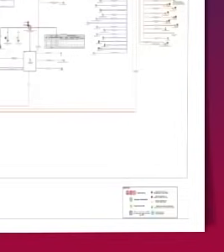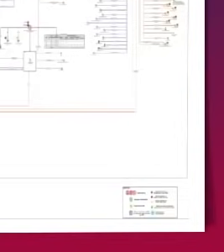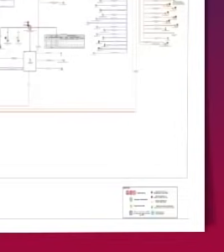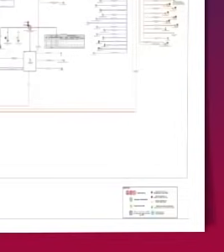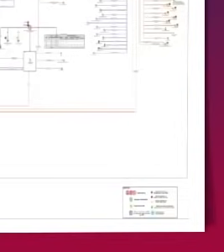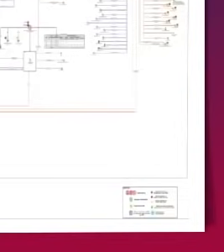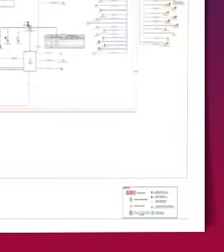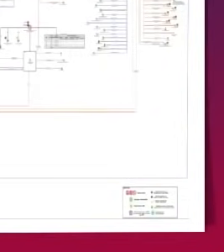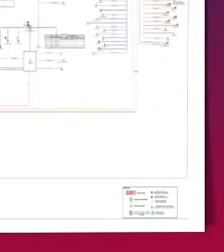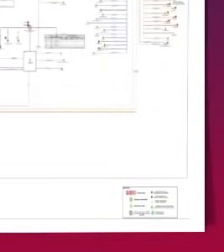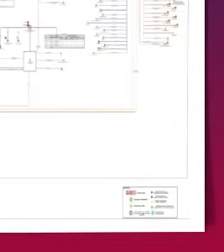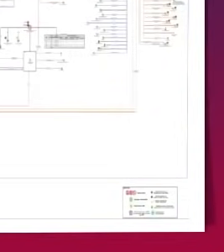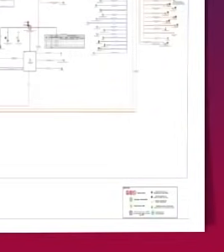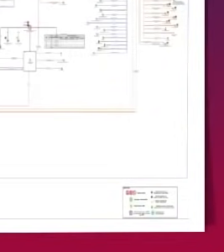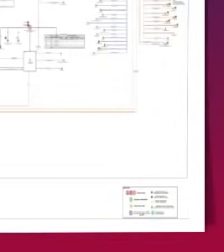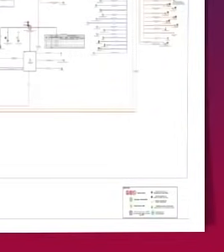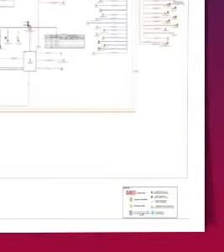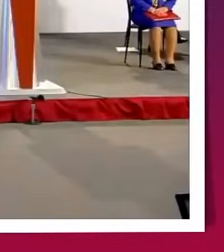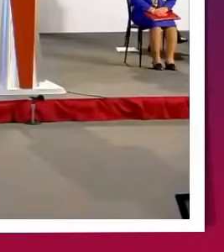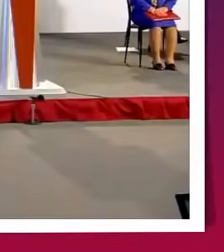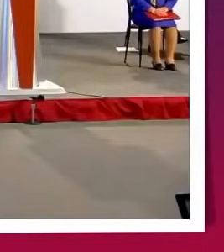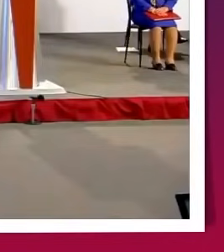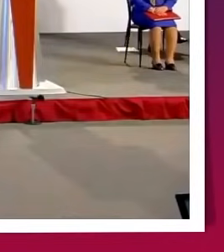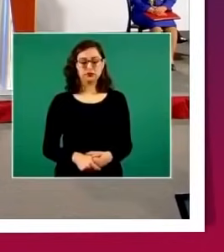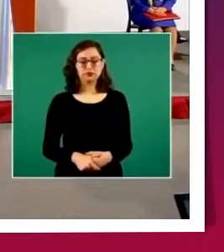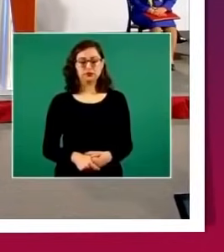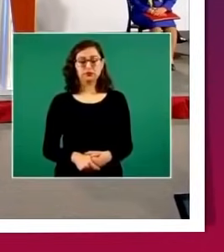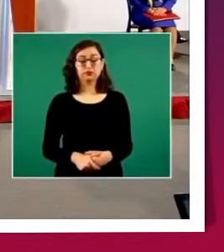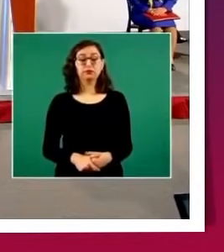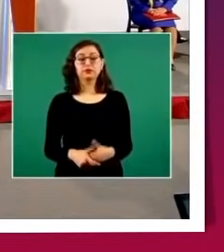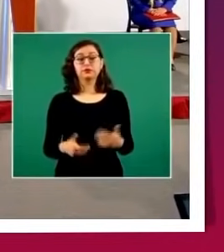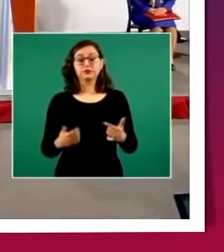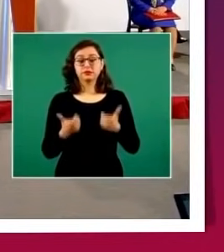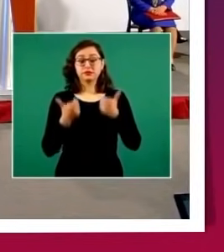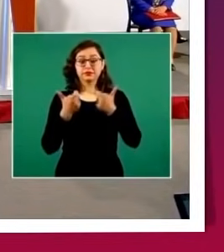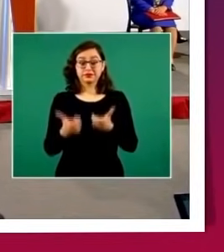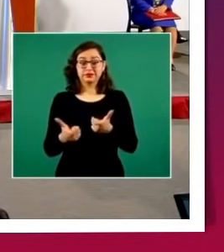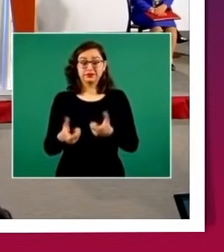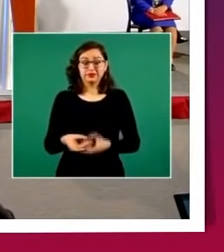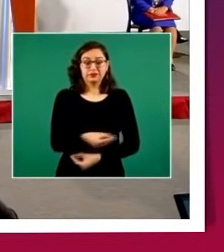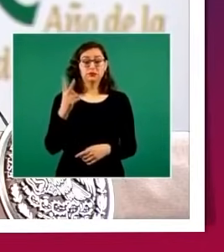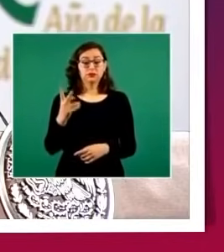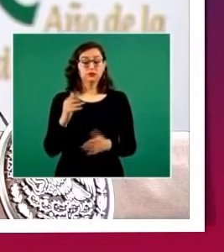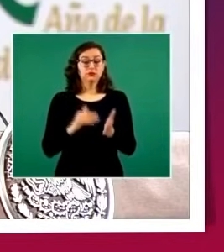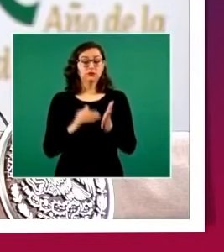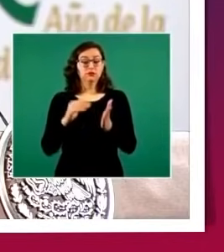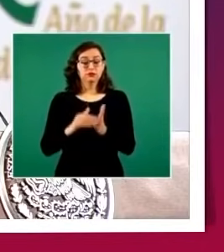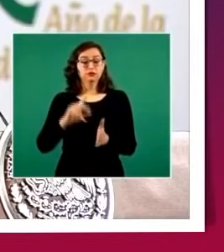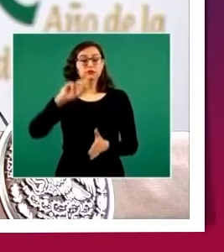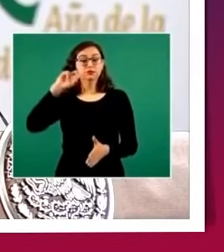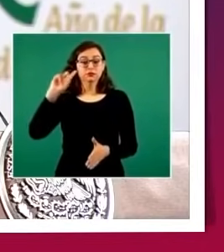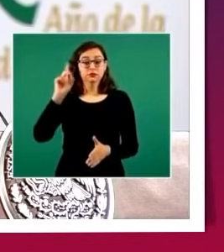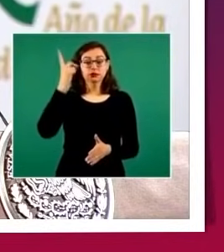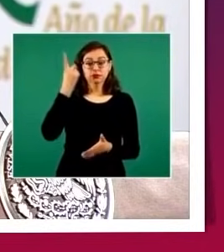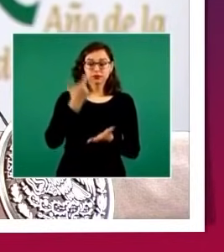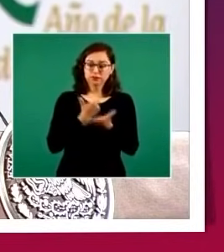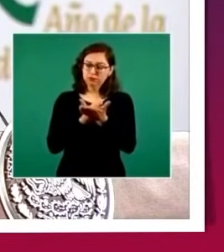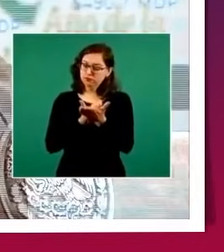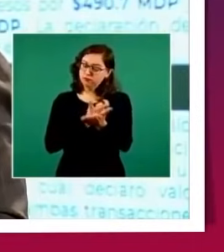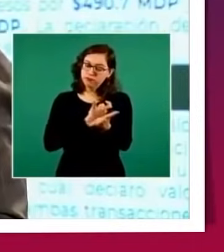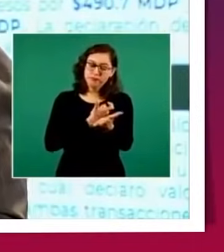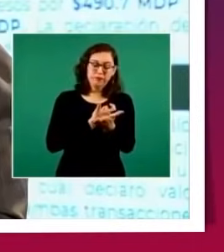a Pegasus, y que solo a una de ellas, constructora del Centro y del Bajío, se adjudicaron 3